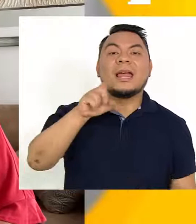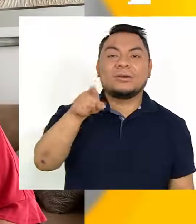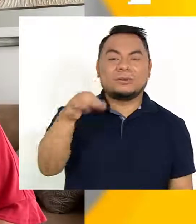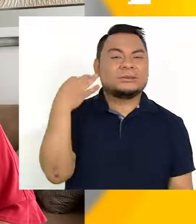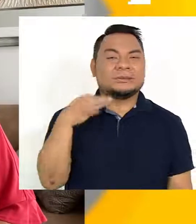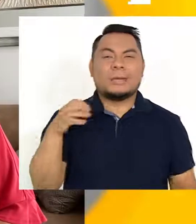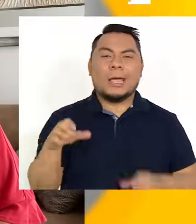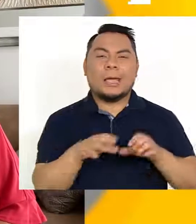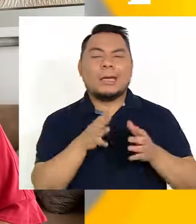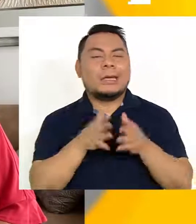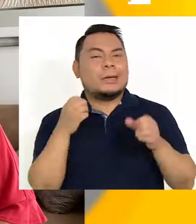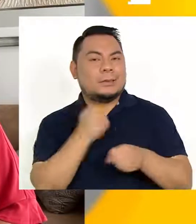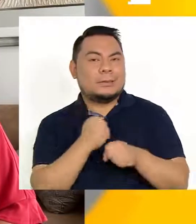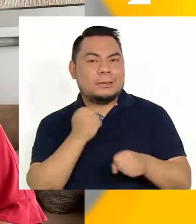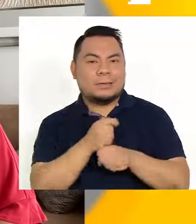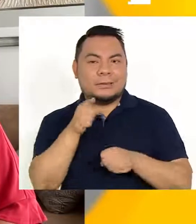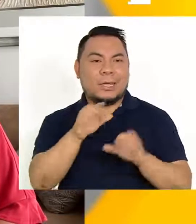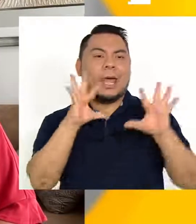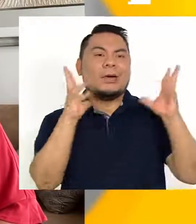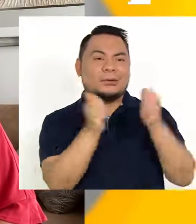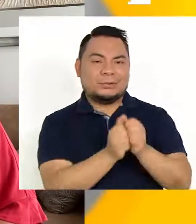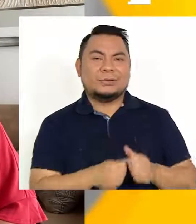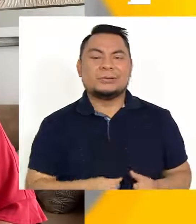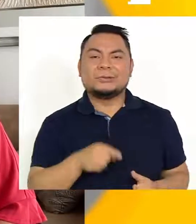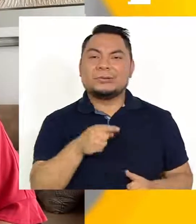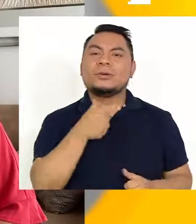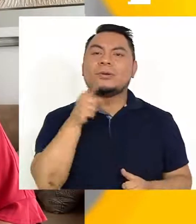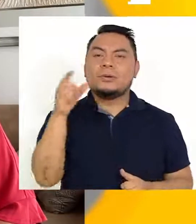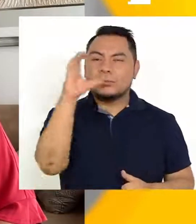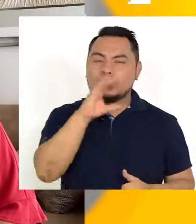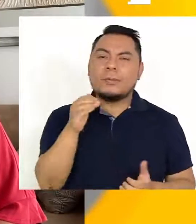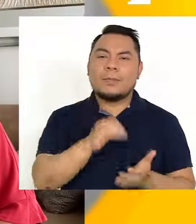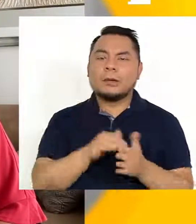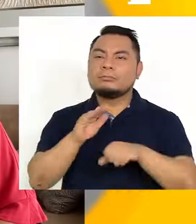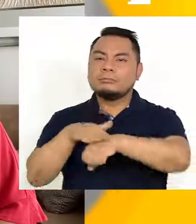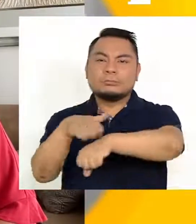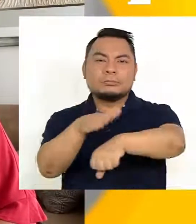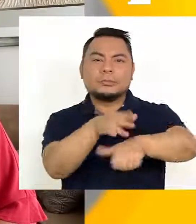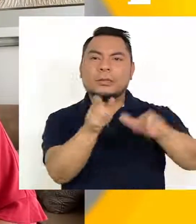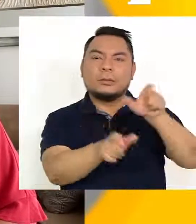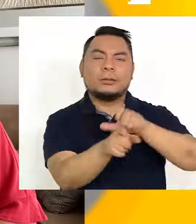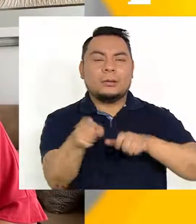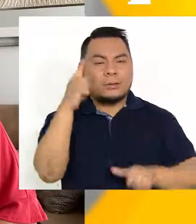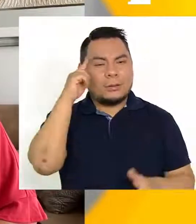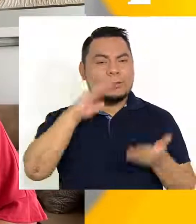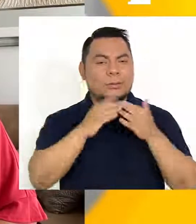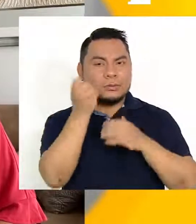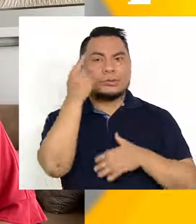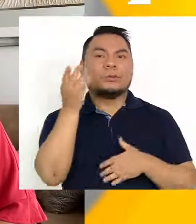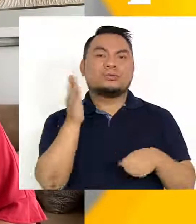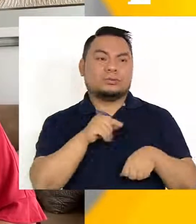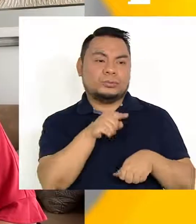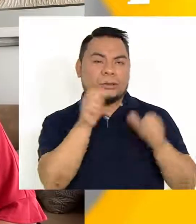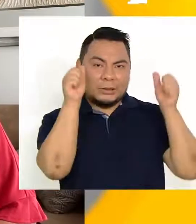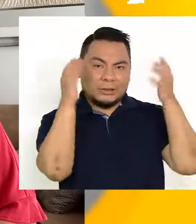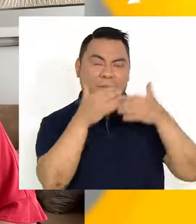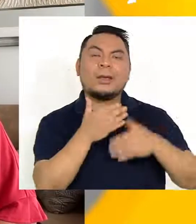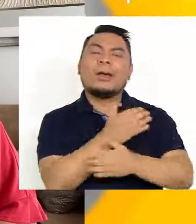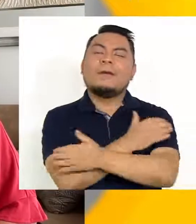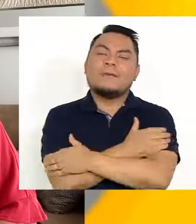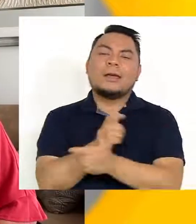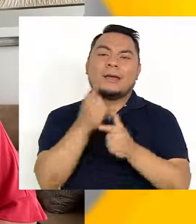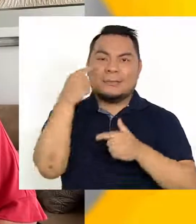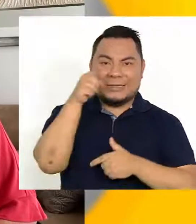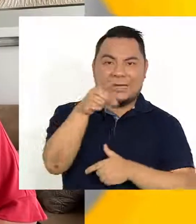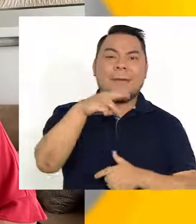Milagros siempre realizando una gran labor en esta asociación que busca cada vez sensibilizar más a la población sobre el autismo.